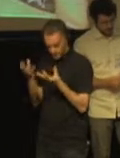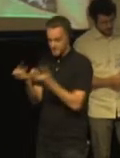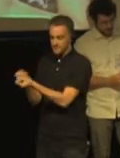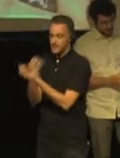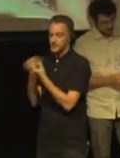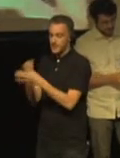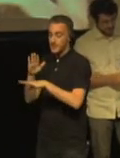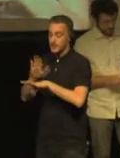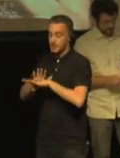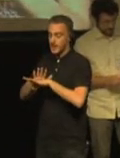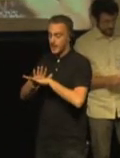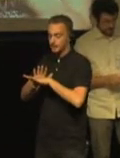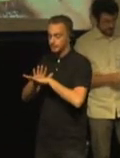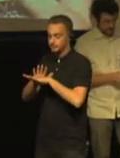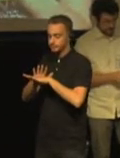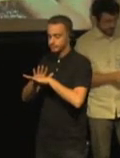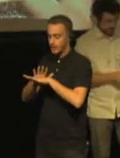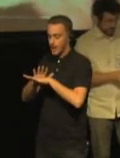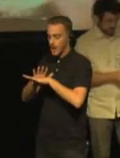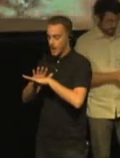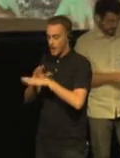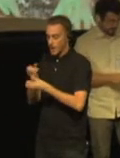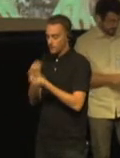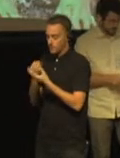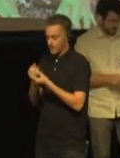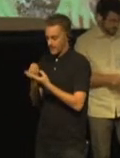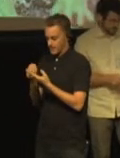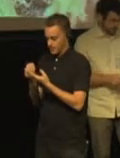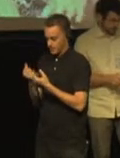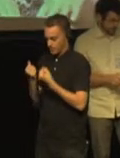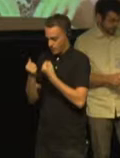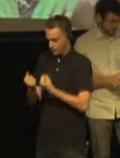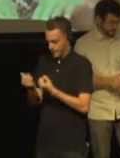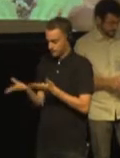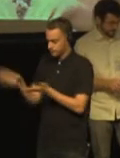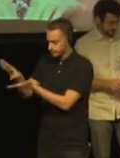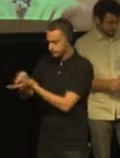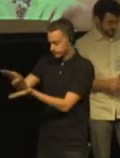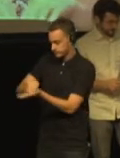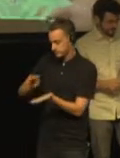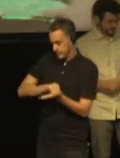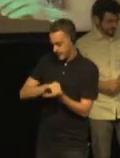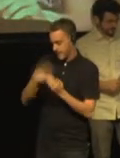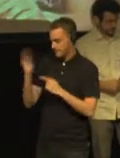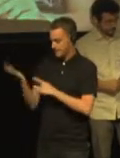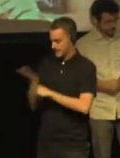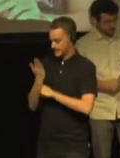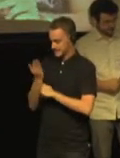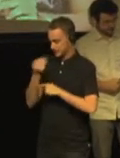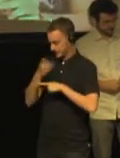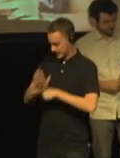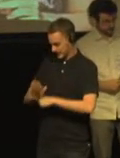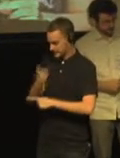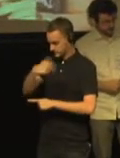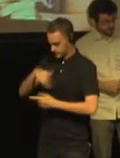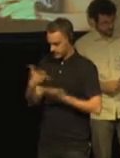conjunto de datos más robusto y fuerte que pueden utilizar para proporcionarnos esta cifra. Y esto lo presentaron en su informe en el año